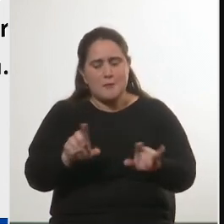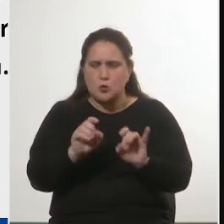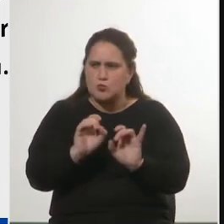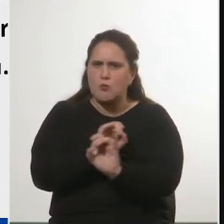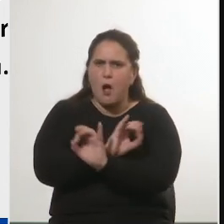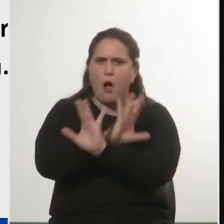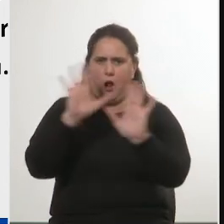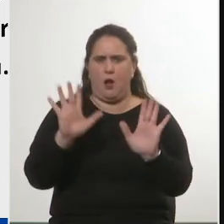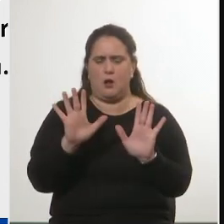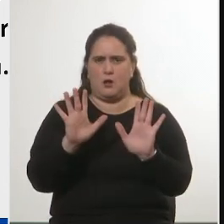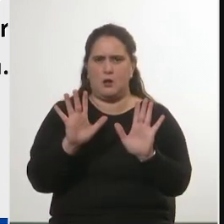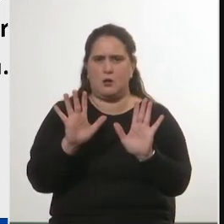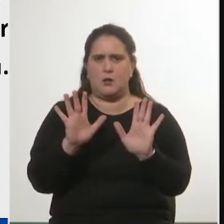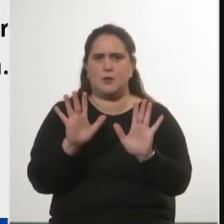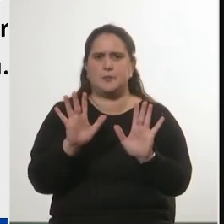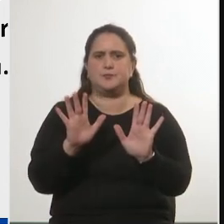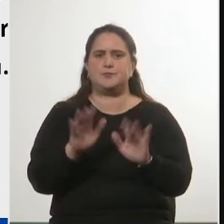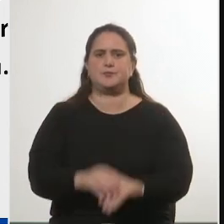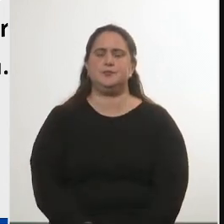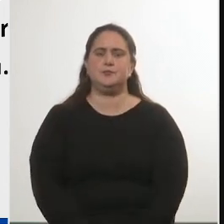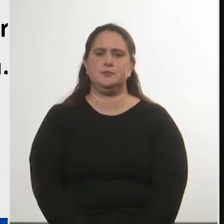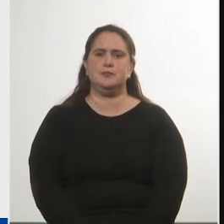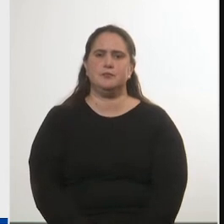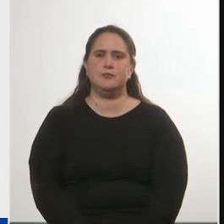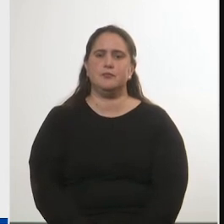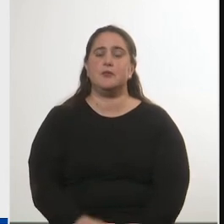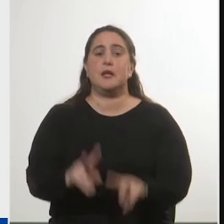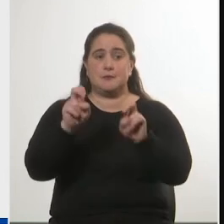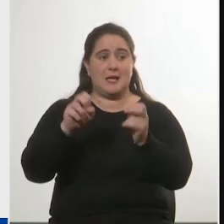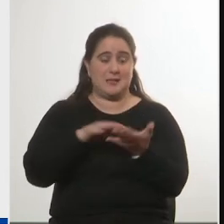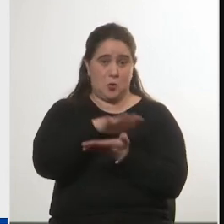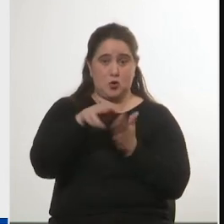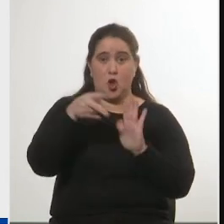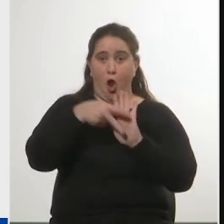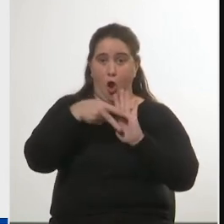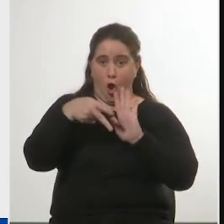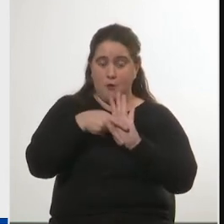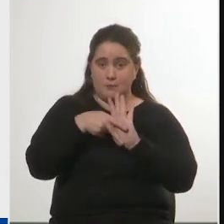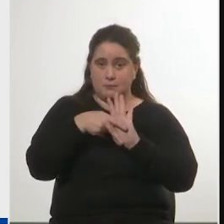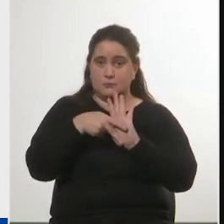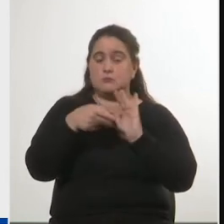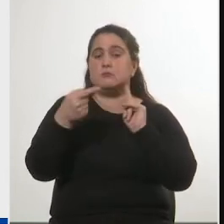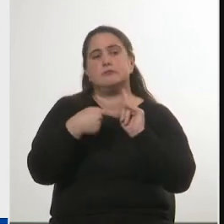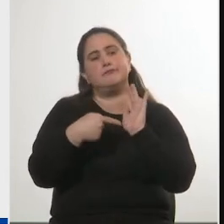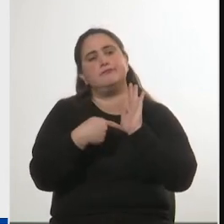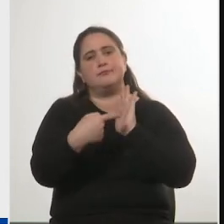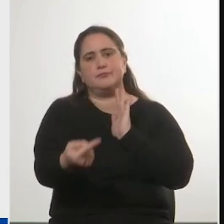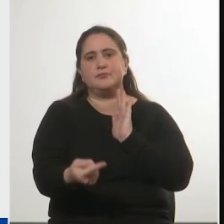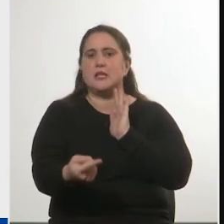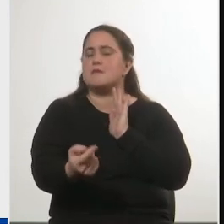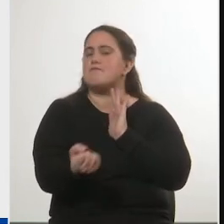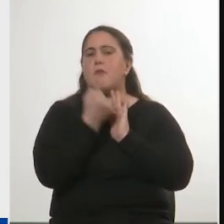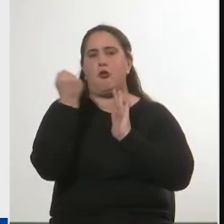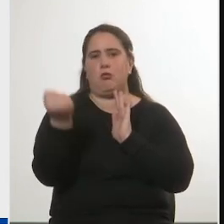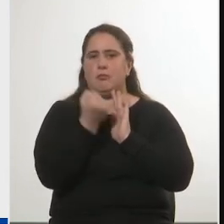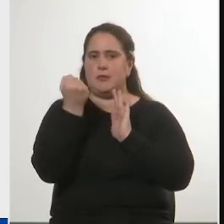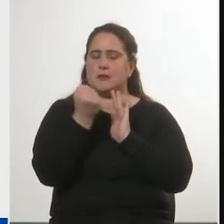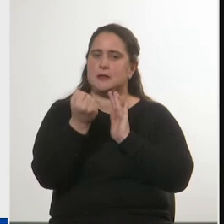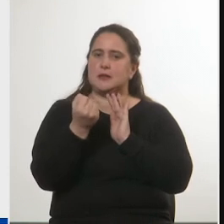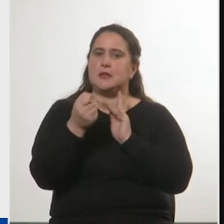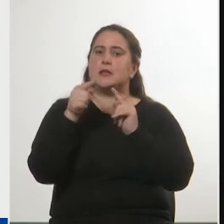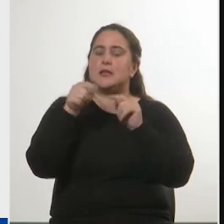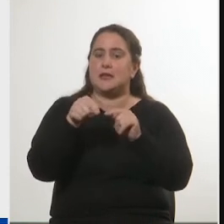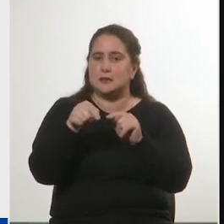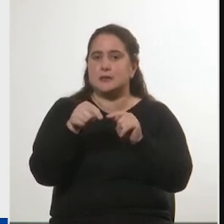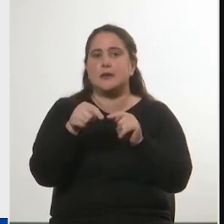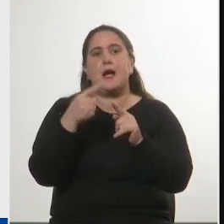relación con el uso del agua. En cuanto al contexto normativo, Comenzaremos mencionando la importancia del alcance